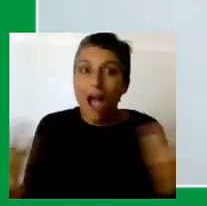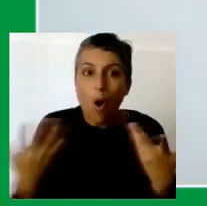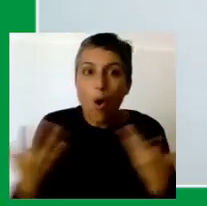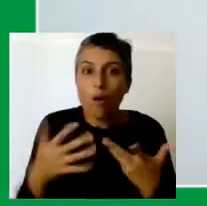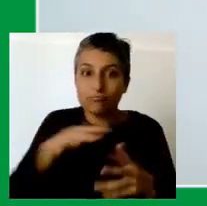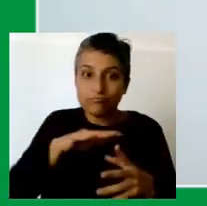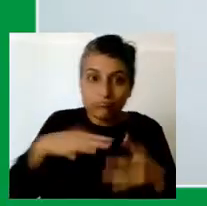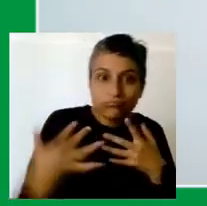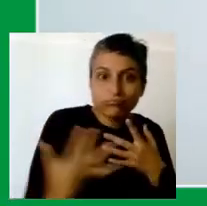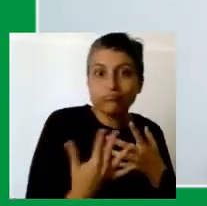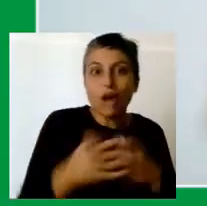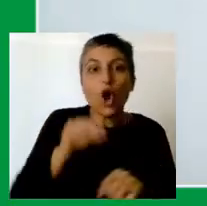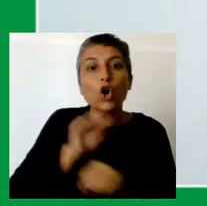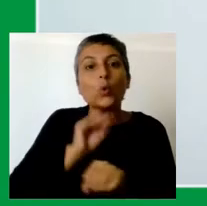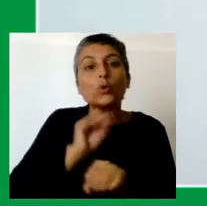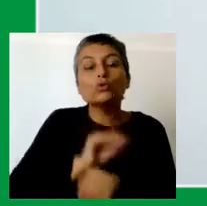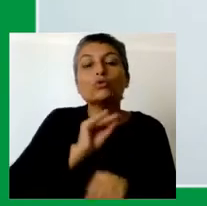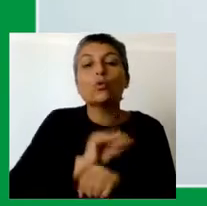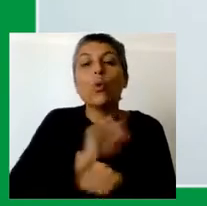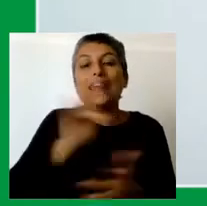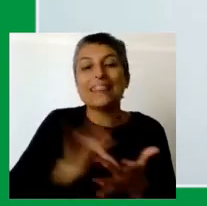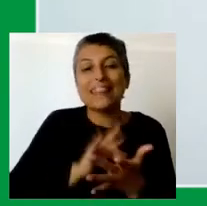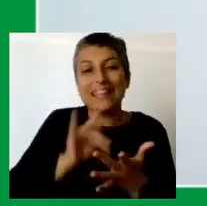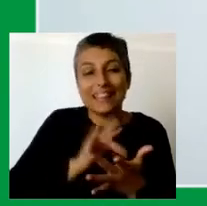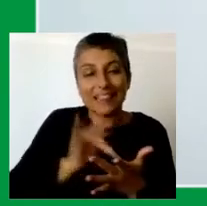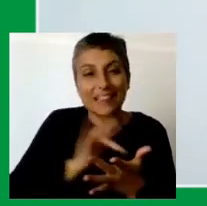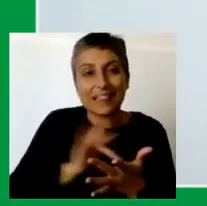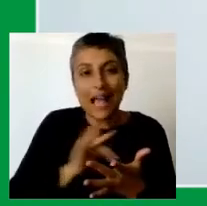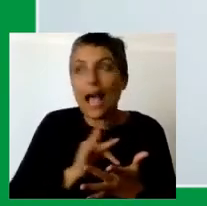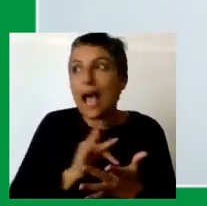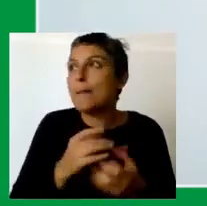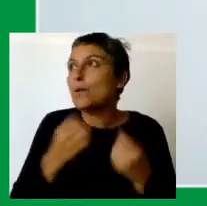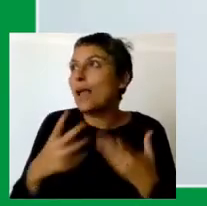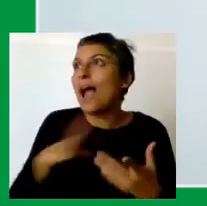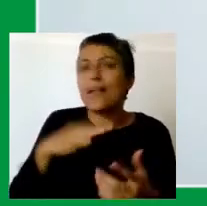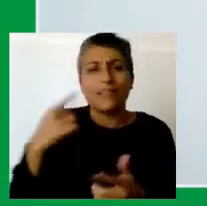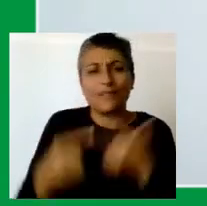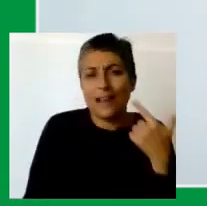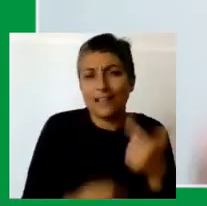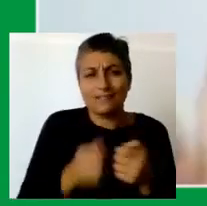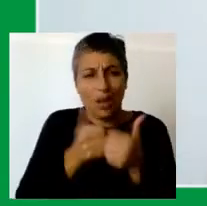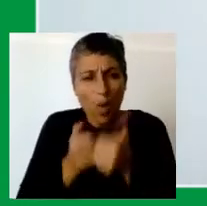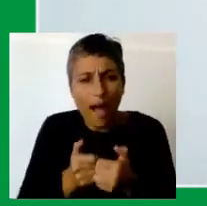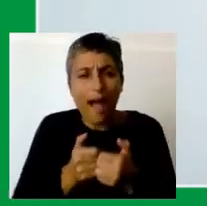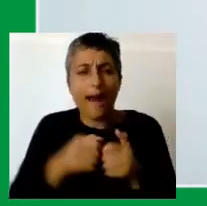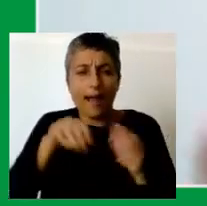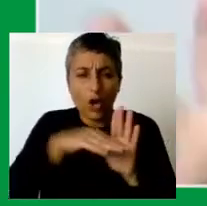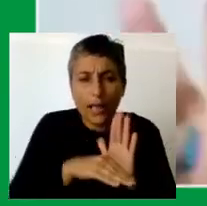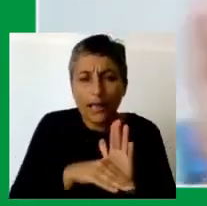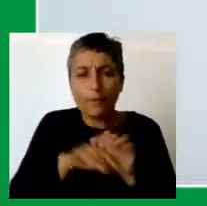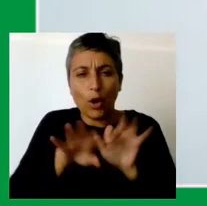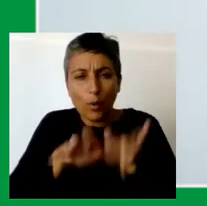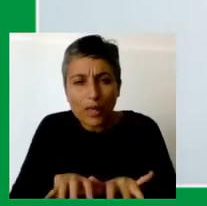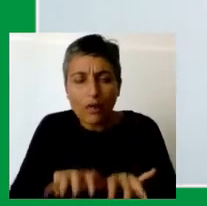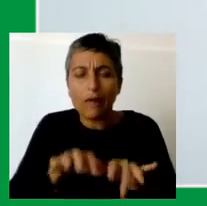¿no?, hipermediatizada por distintas plataformas, como dijimos, algoritmos, eso,